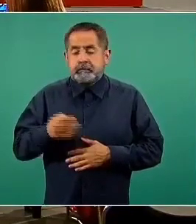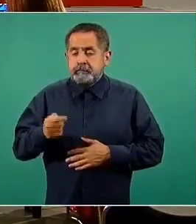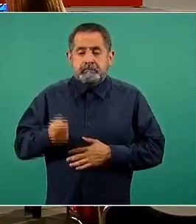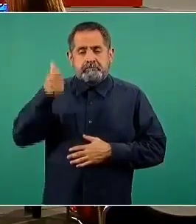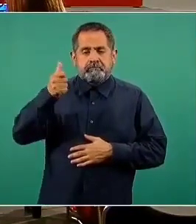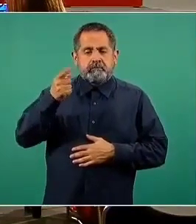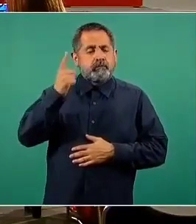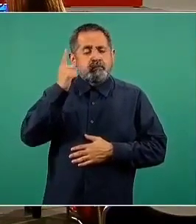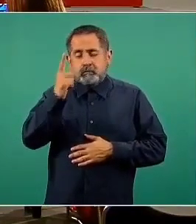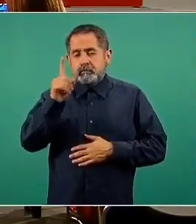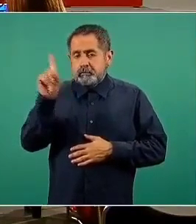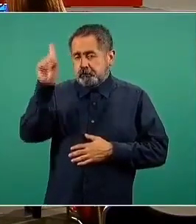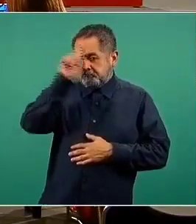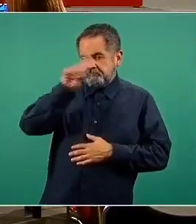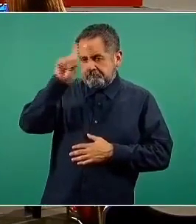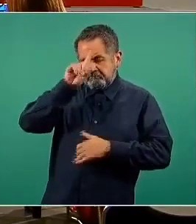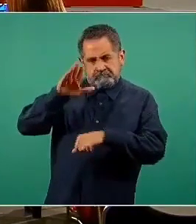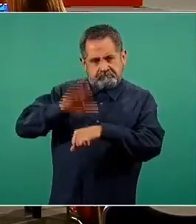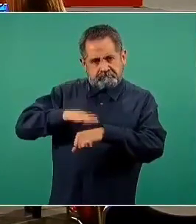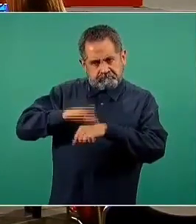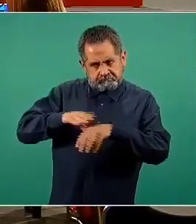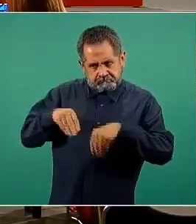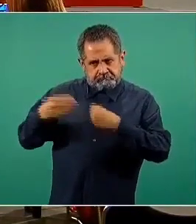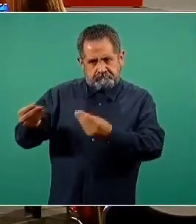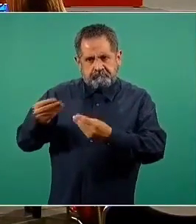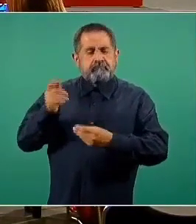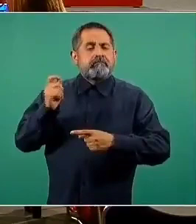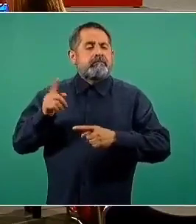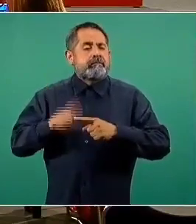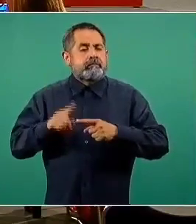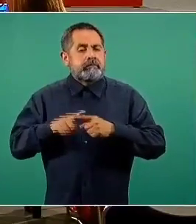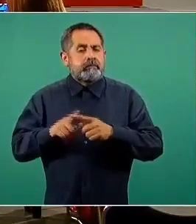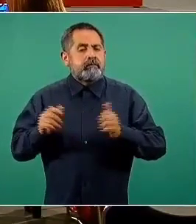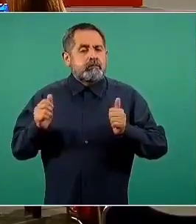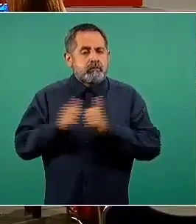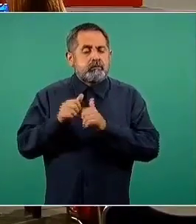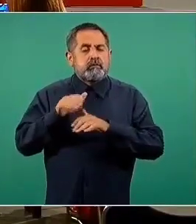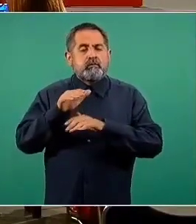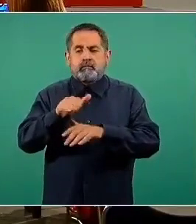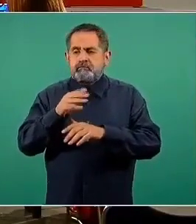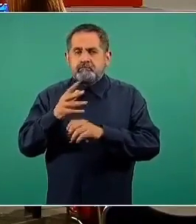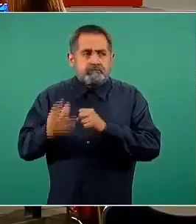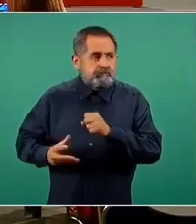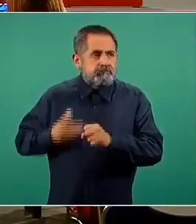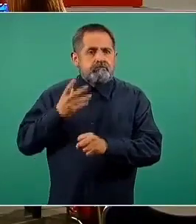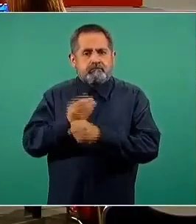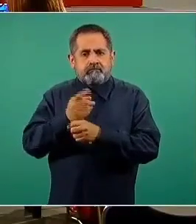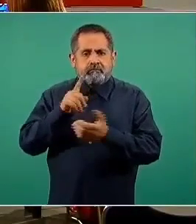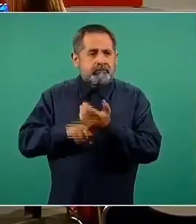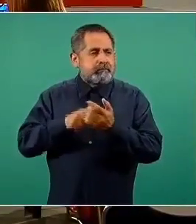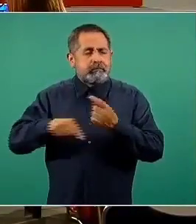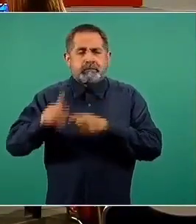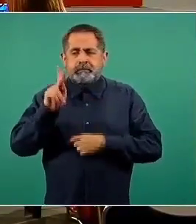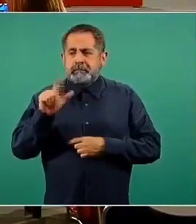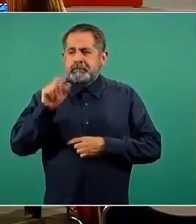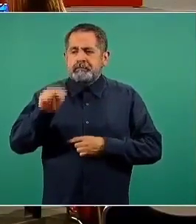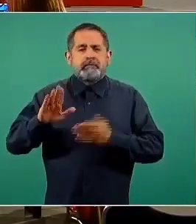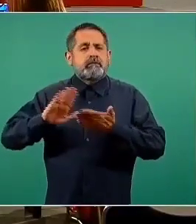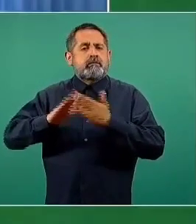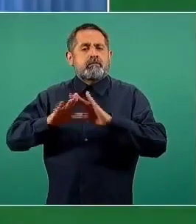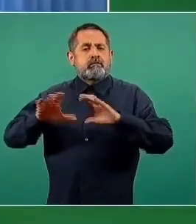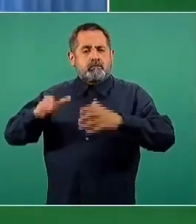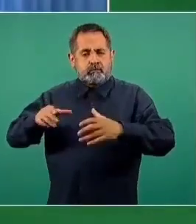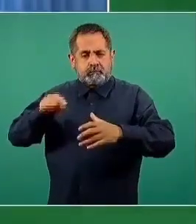grandes recomendaciones dice lugar con respecto al reforzamiento de esta estrategia comunitaria